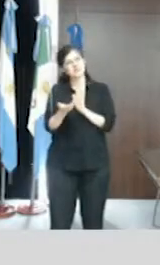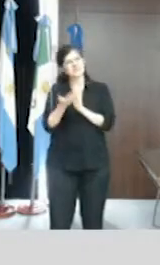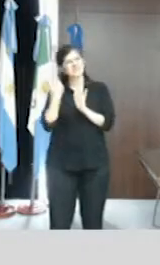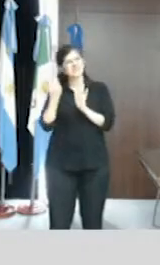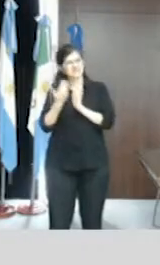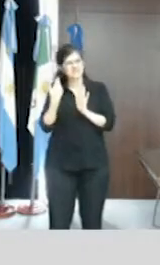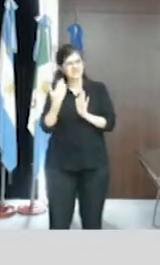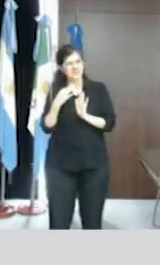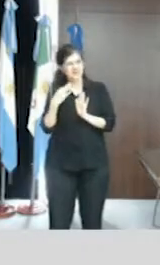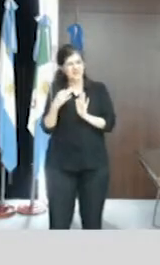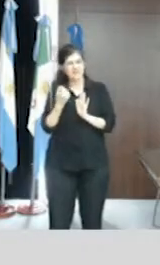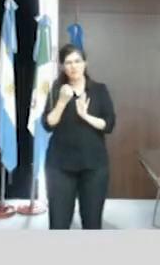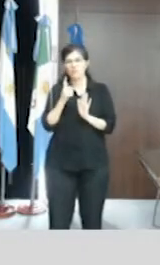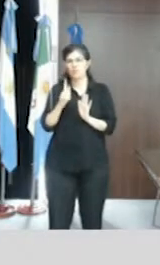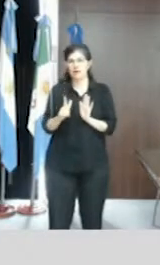siempre.